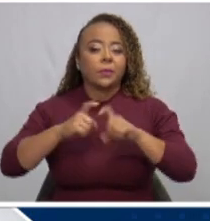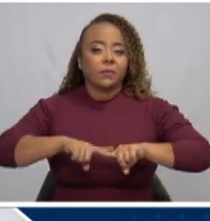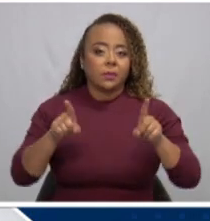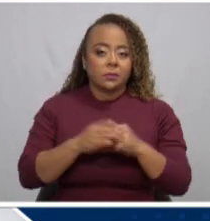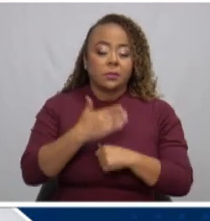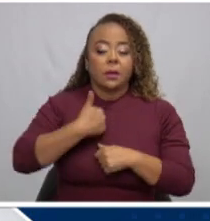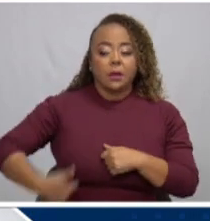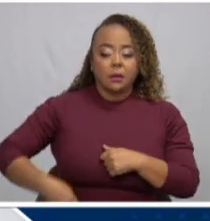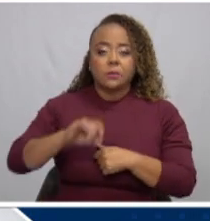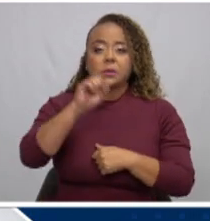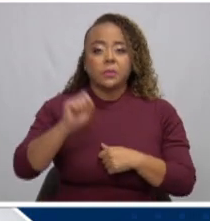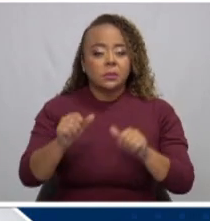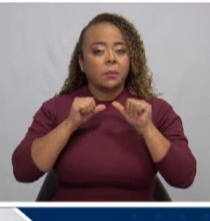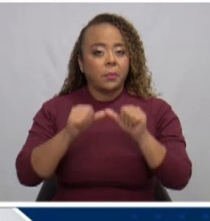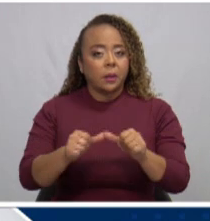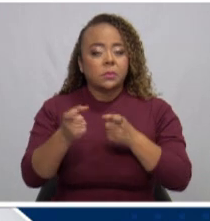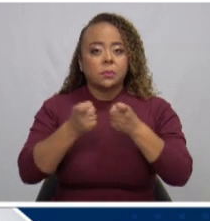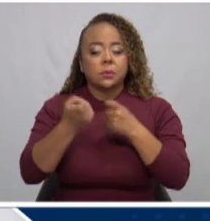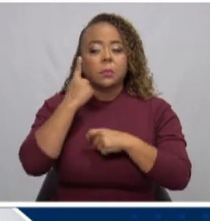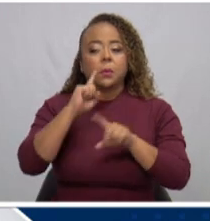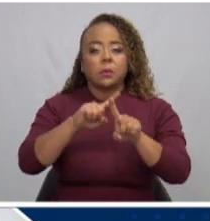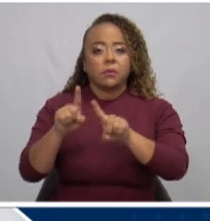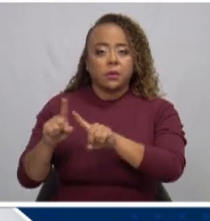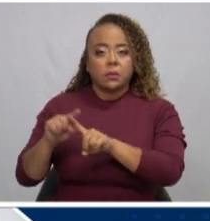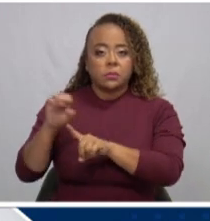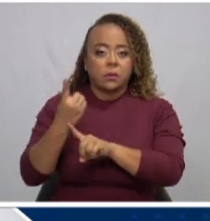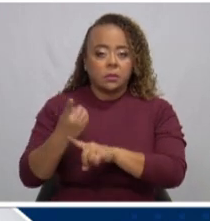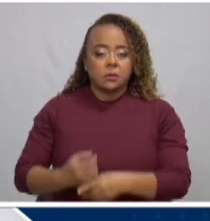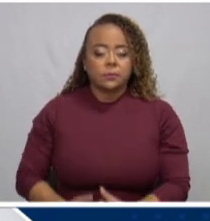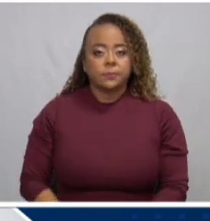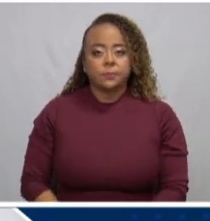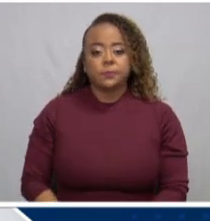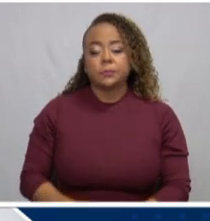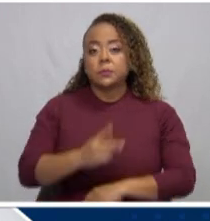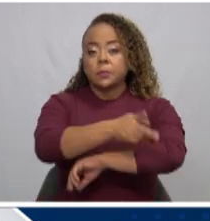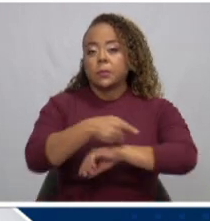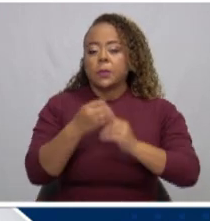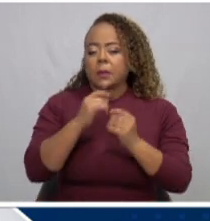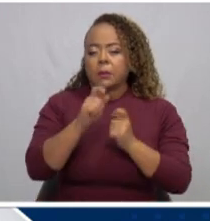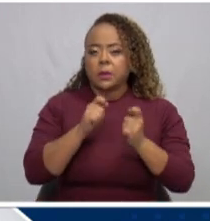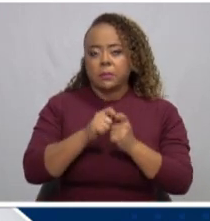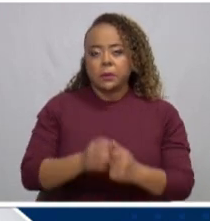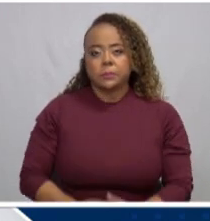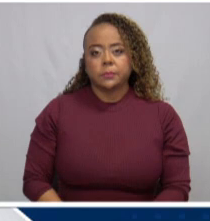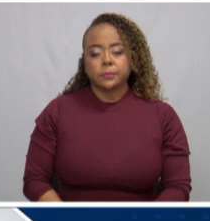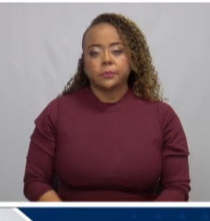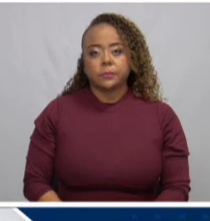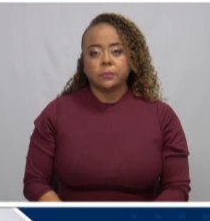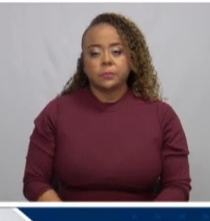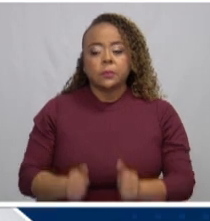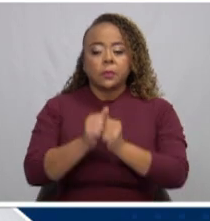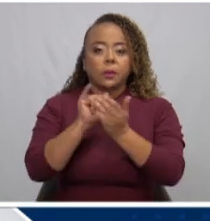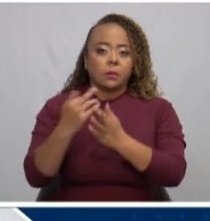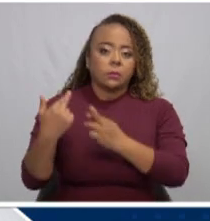heredianos aprisa siguen siendo los mismos administrados por diferentes sociedades el caso puntarena fue muy particular con esto de la responsabilidad